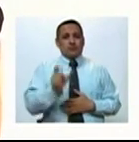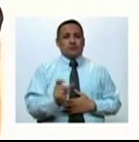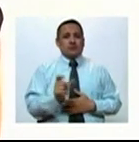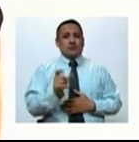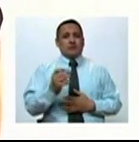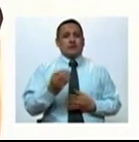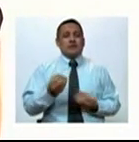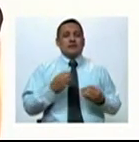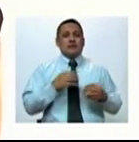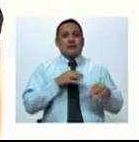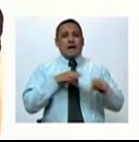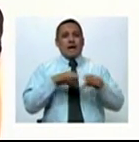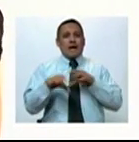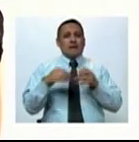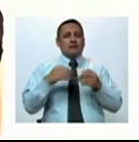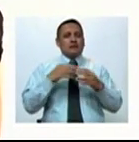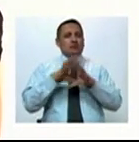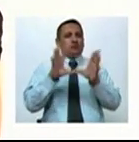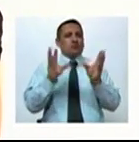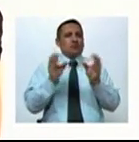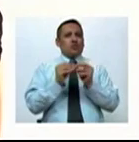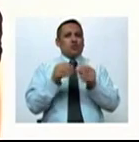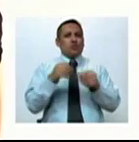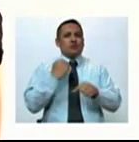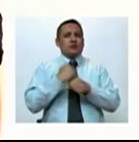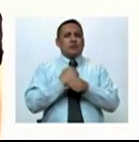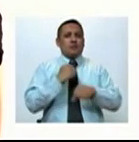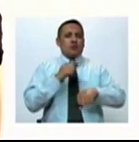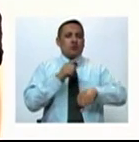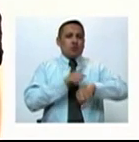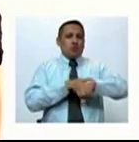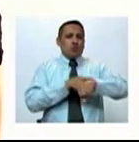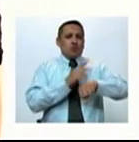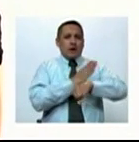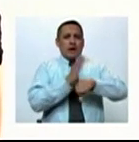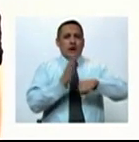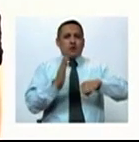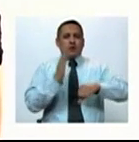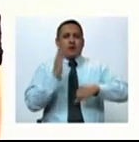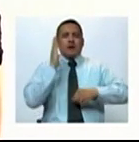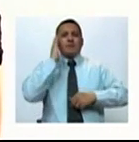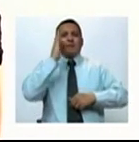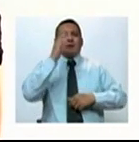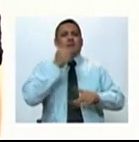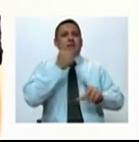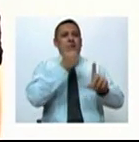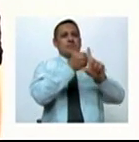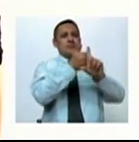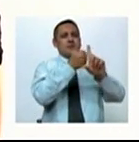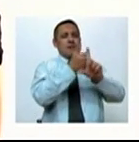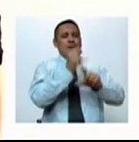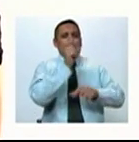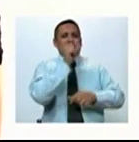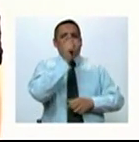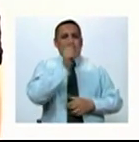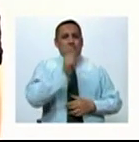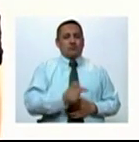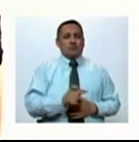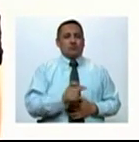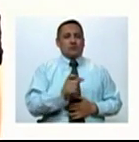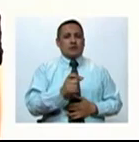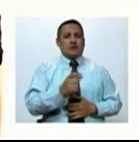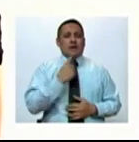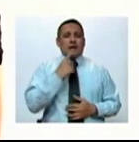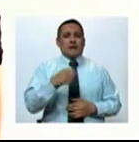un horario de trabajo determinado por el propio empleador, que es de 8 horas